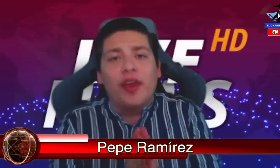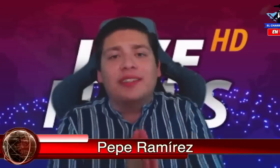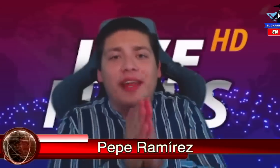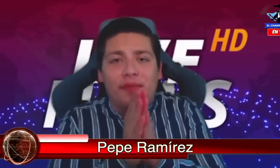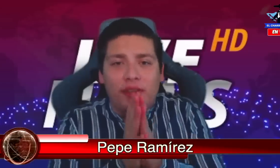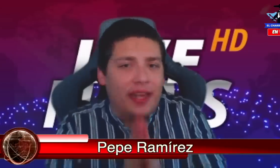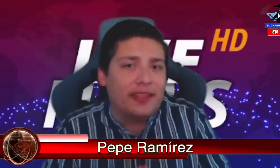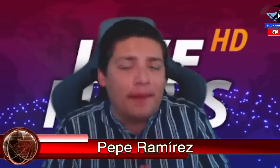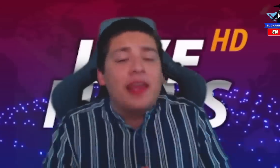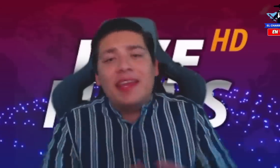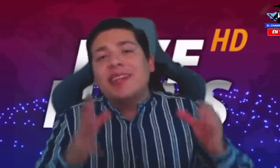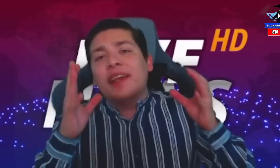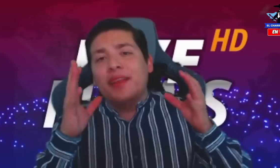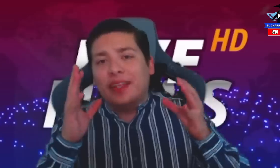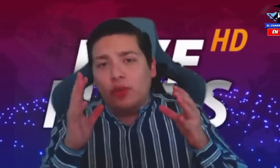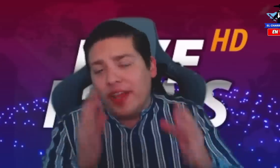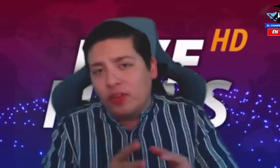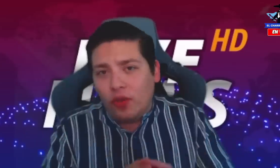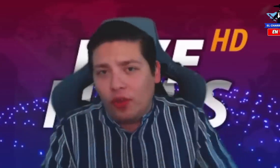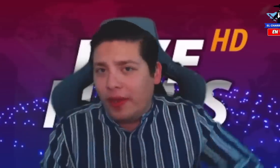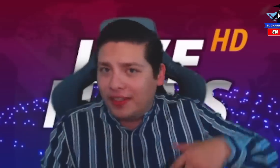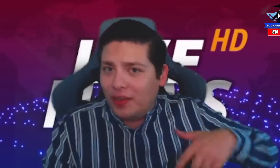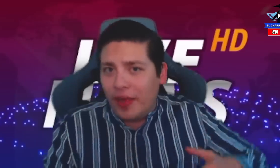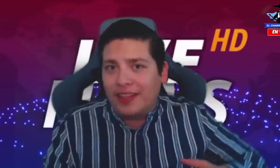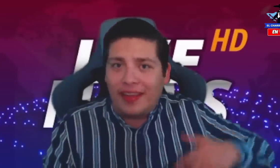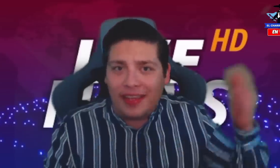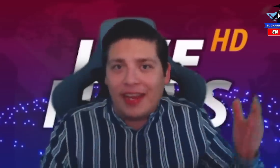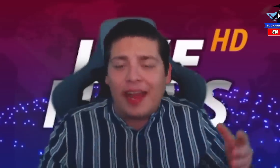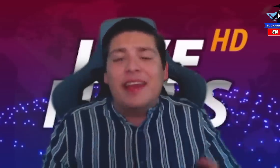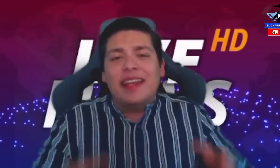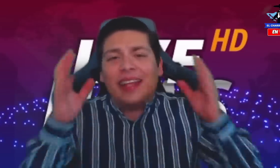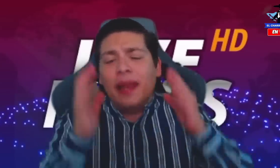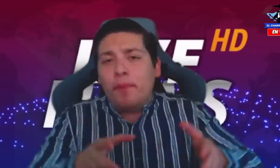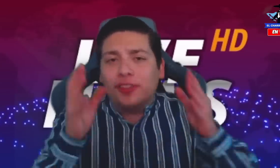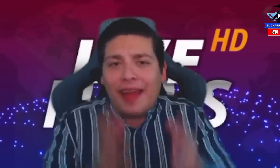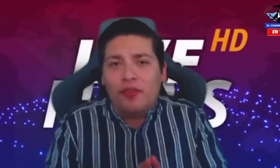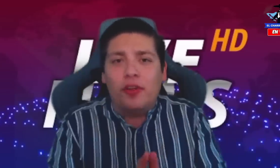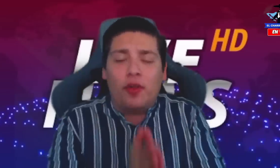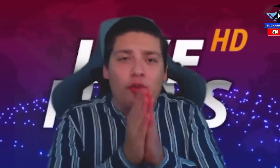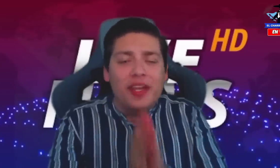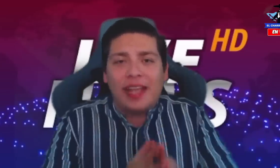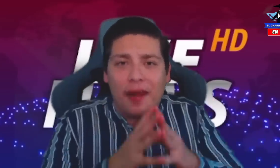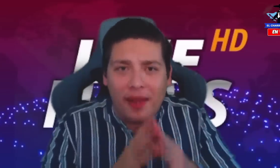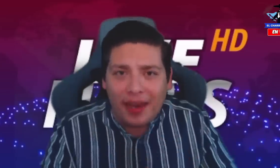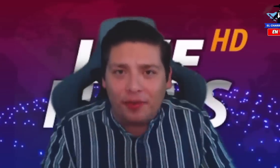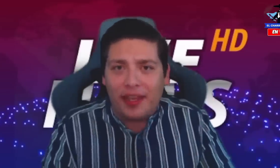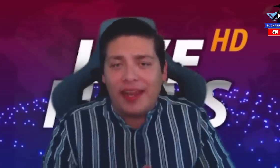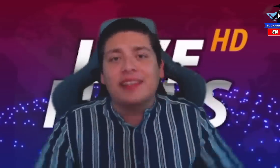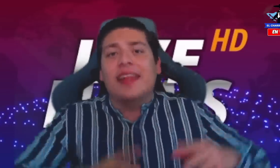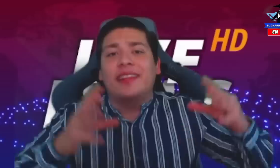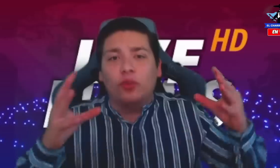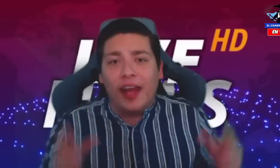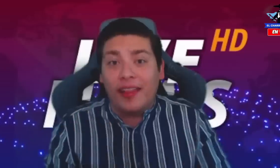violentado nuestra democracia. Y es que mientras Lorenzo Córdoba se encuentra de gira y sale posando con Luis